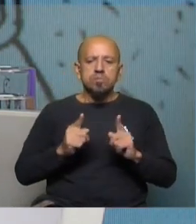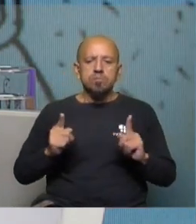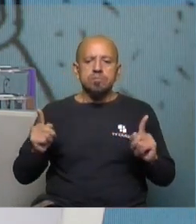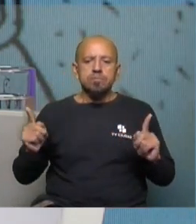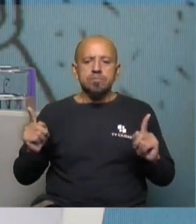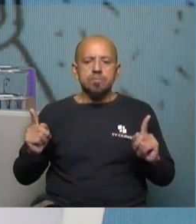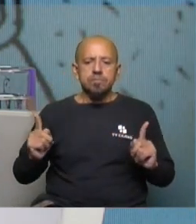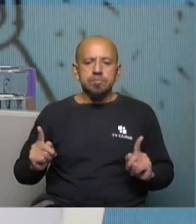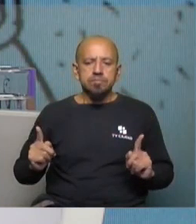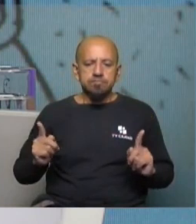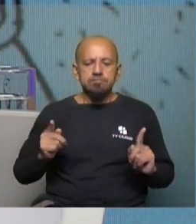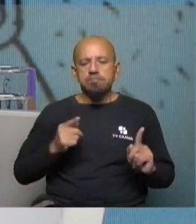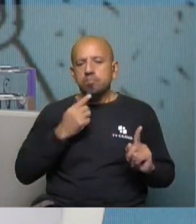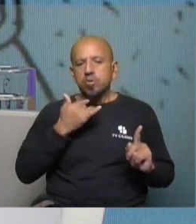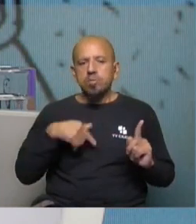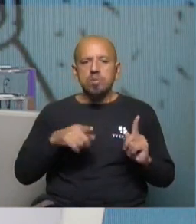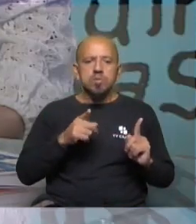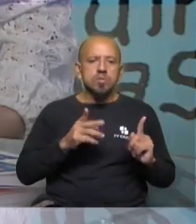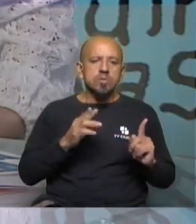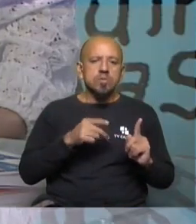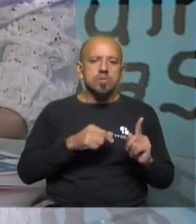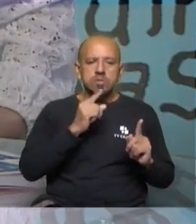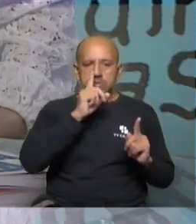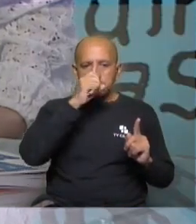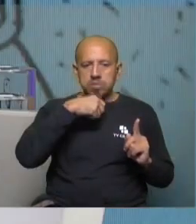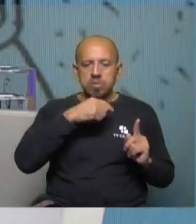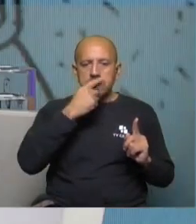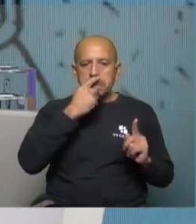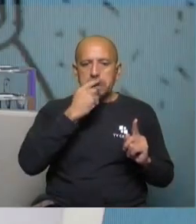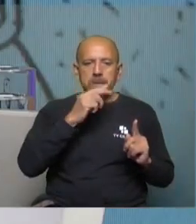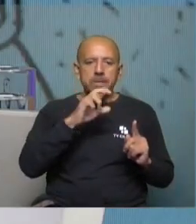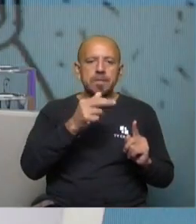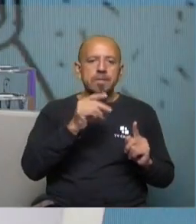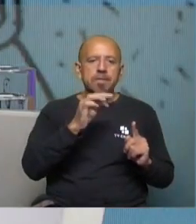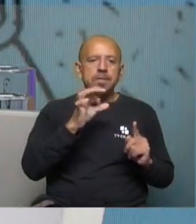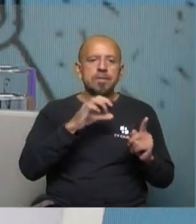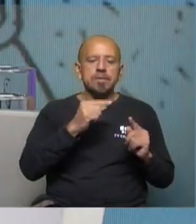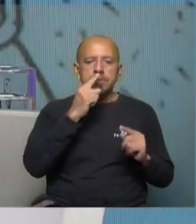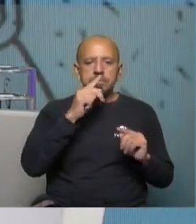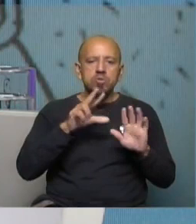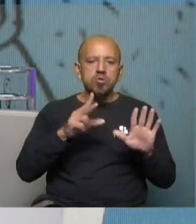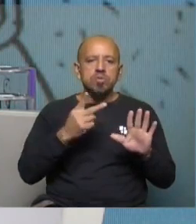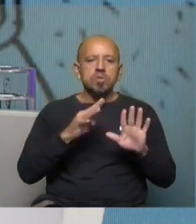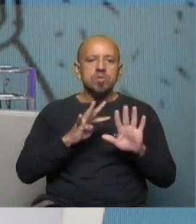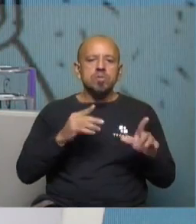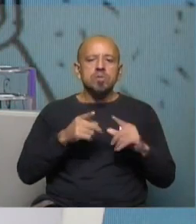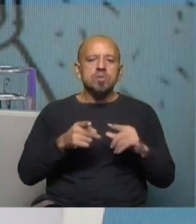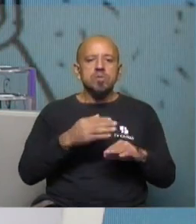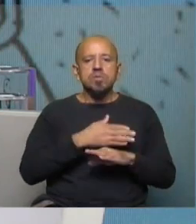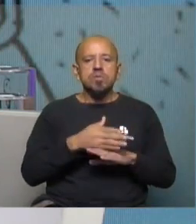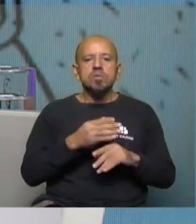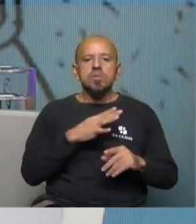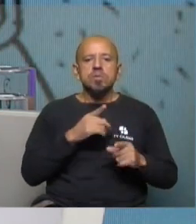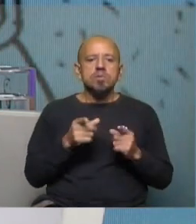reales de la lista militares que decía por ejemplo que estaba acá en Montevideo en la isla de ratas en 1829 cuidando el Fortín que después de serta